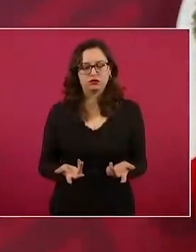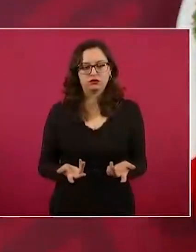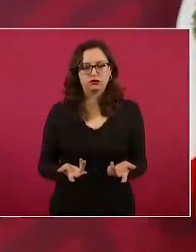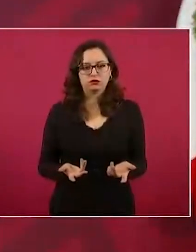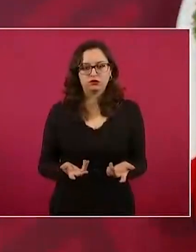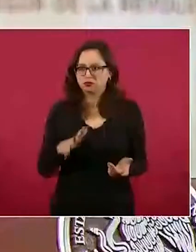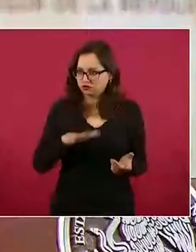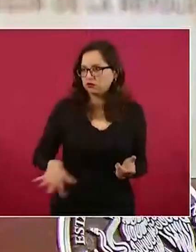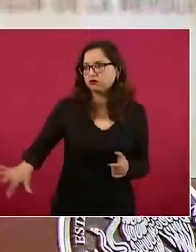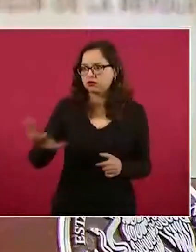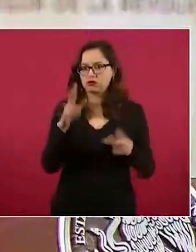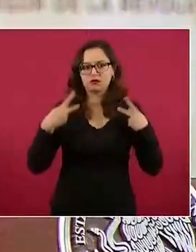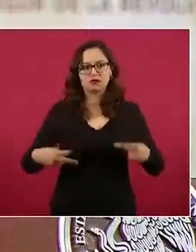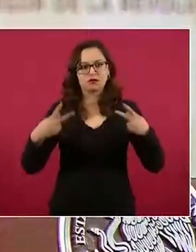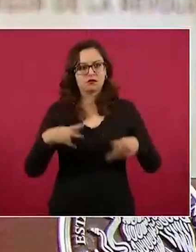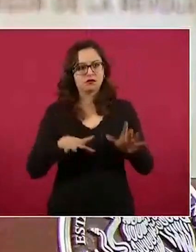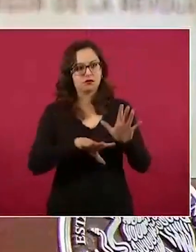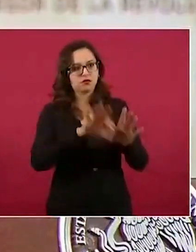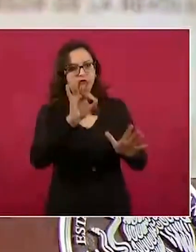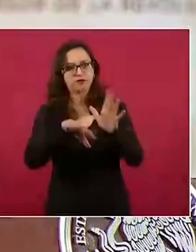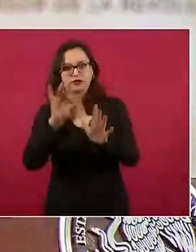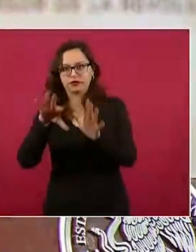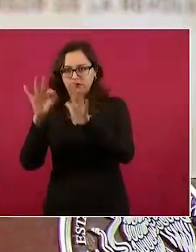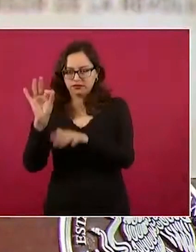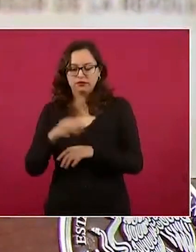democráticamente, que no tengamos 500